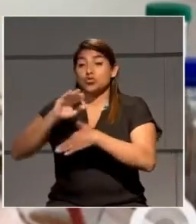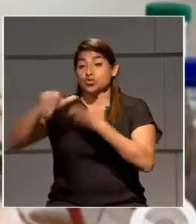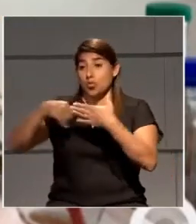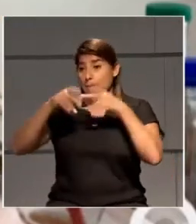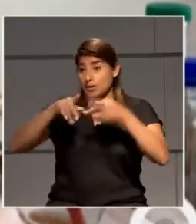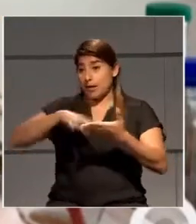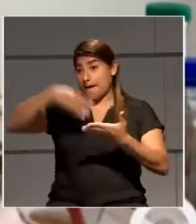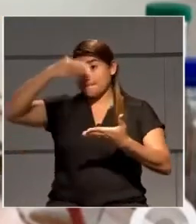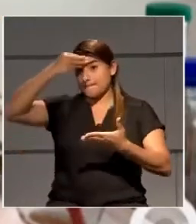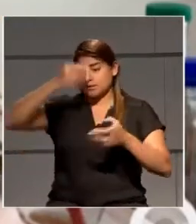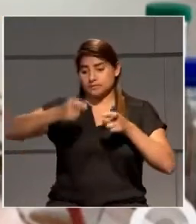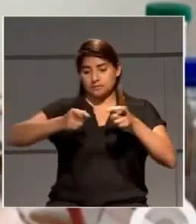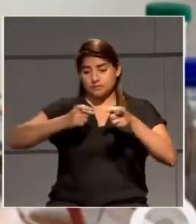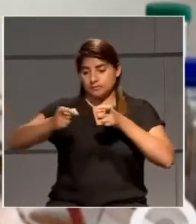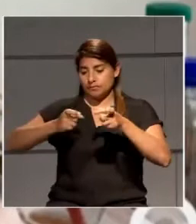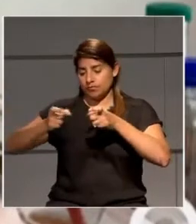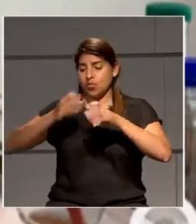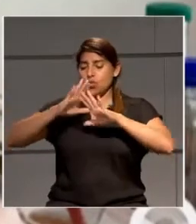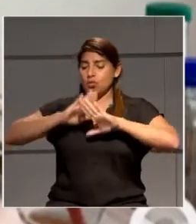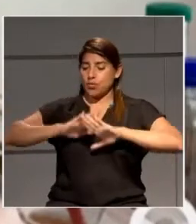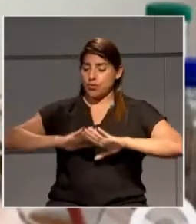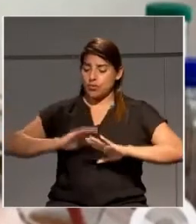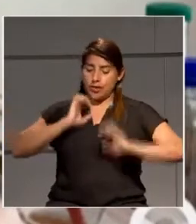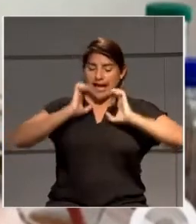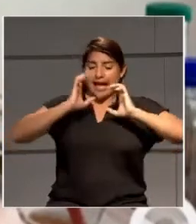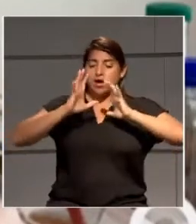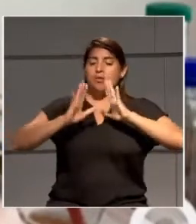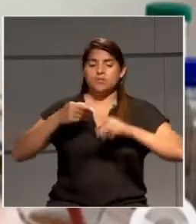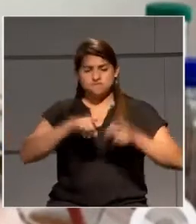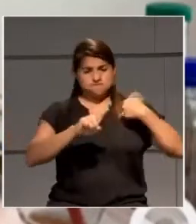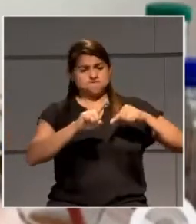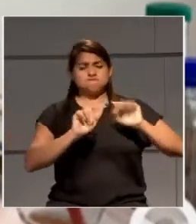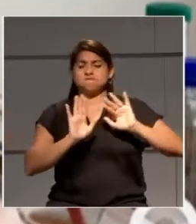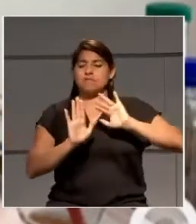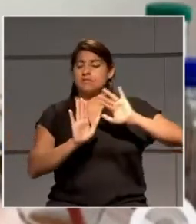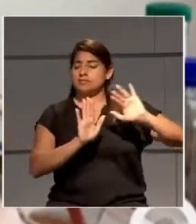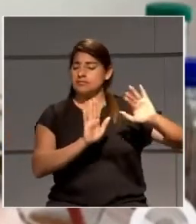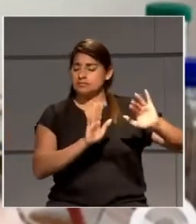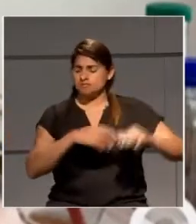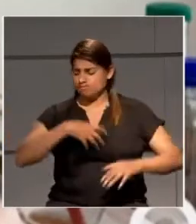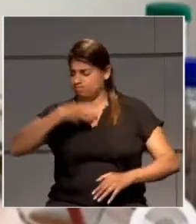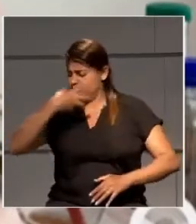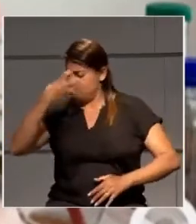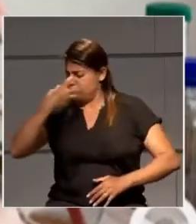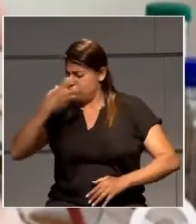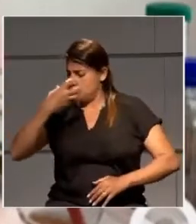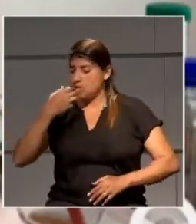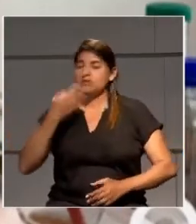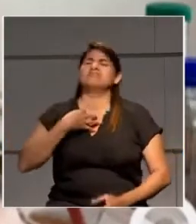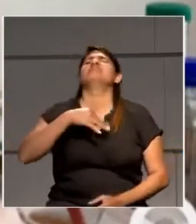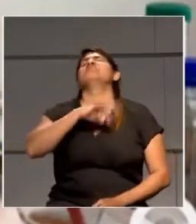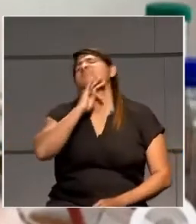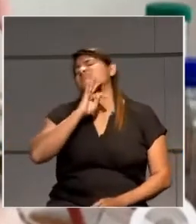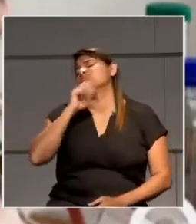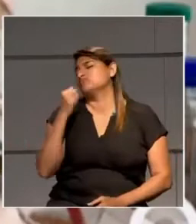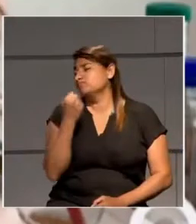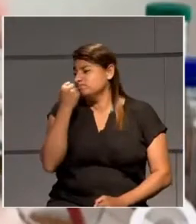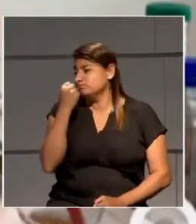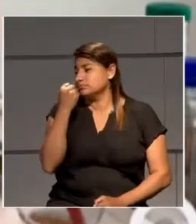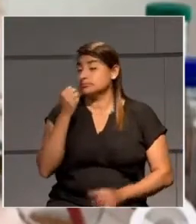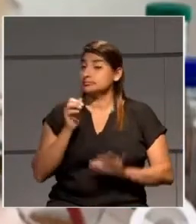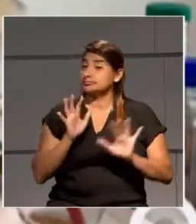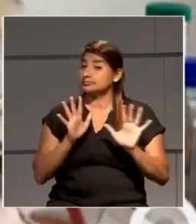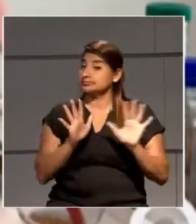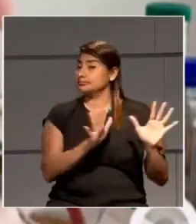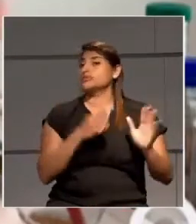personas aprendemos a regular nuestras emociones para no lastimar a nadie cuando nos sentimos muy enojadas o muy frustradas. Ah, bueno, porque ya a mí